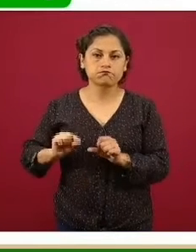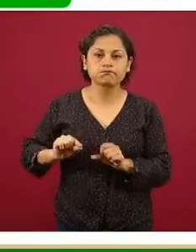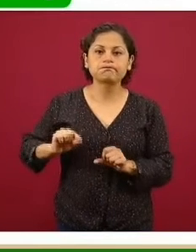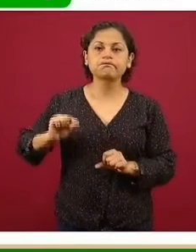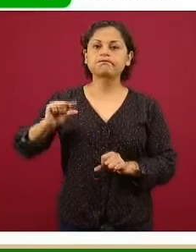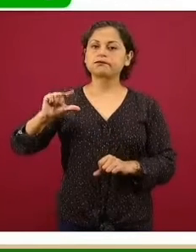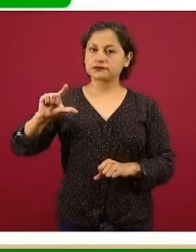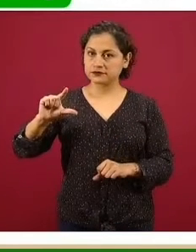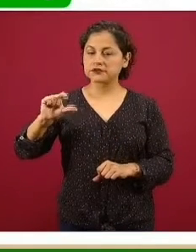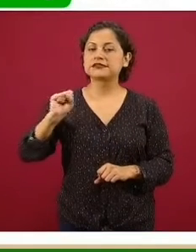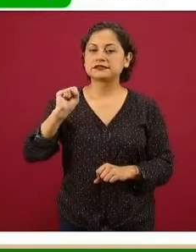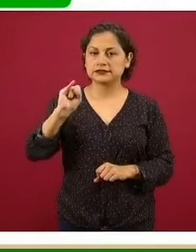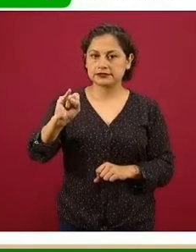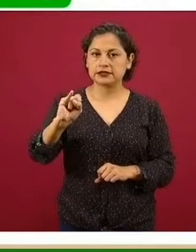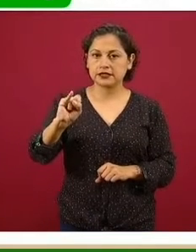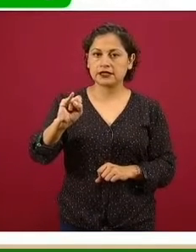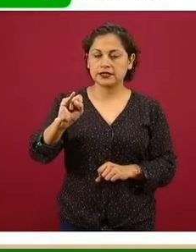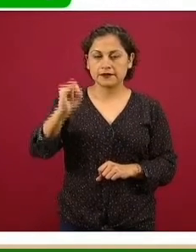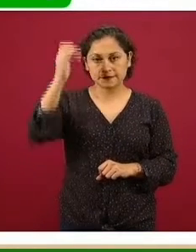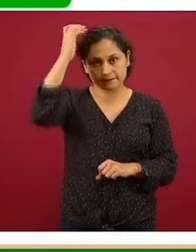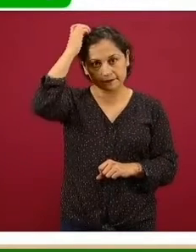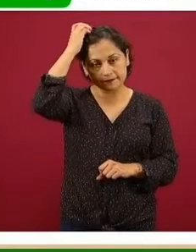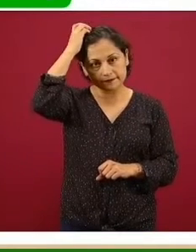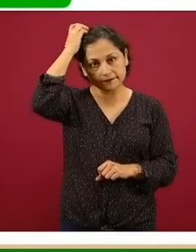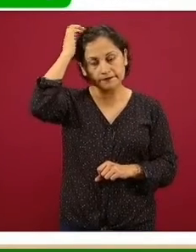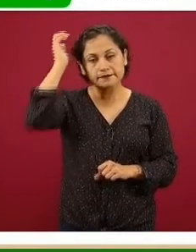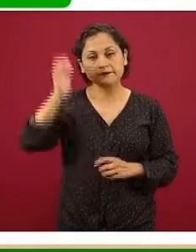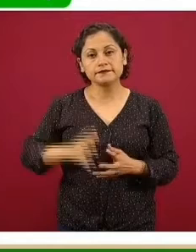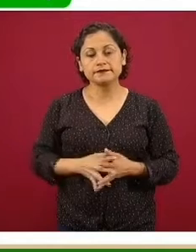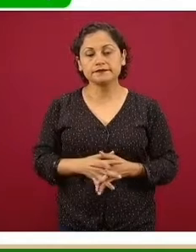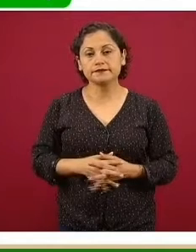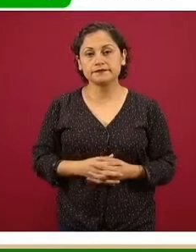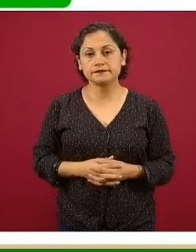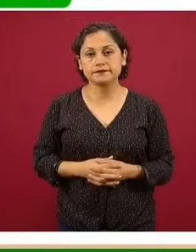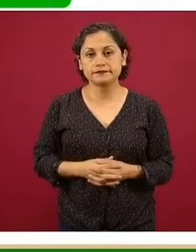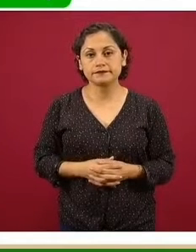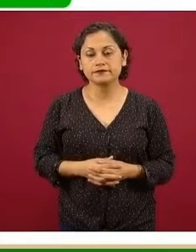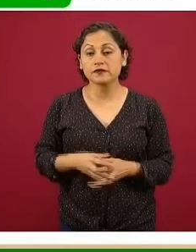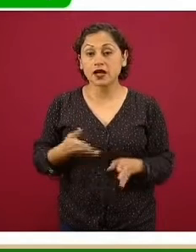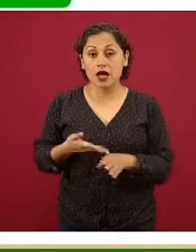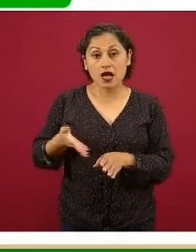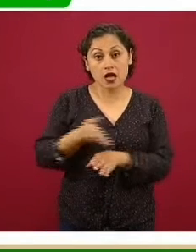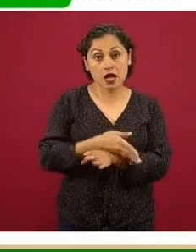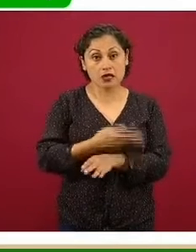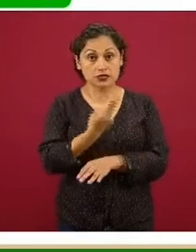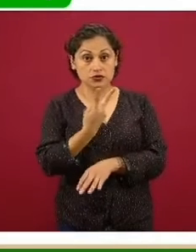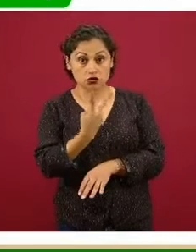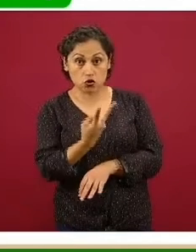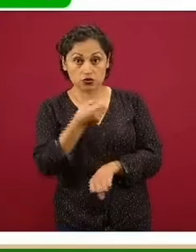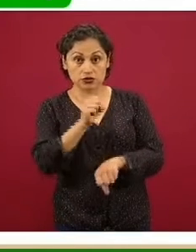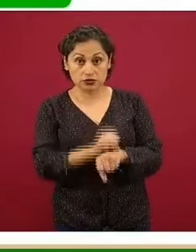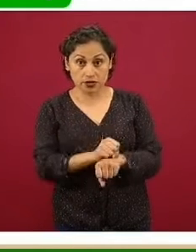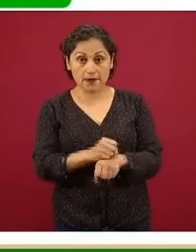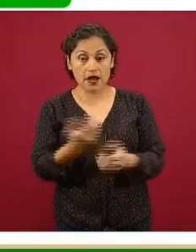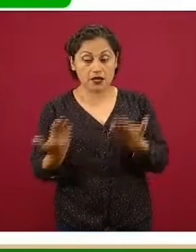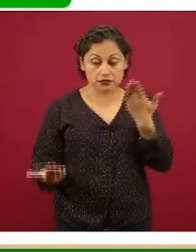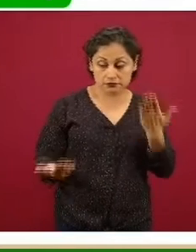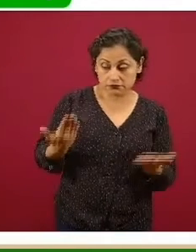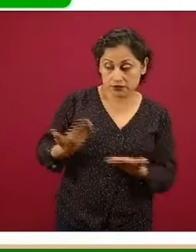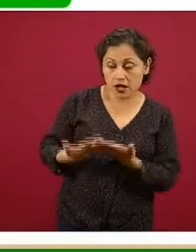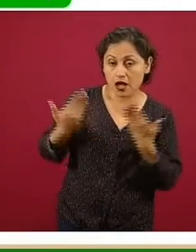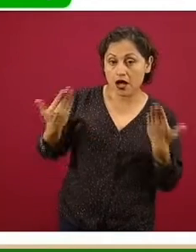importante, siendo el último o de la última la comparación de las últimas 2 semanas de un menos